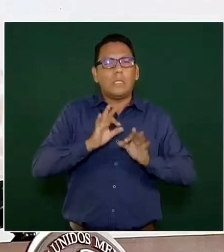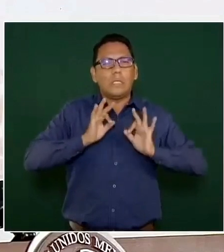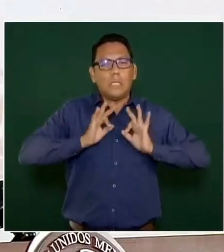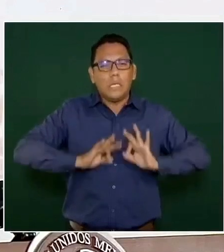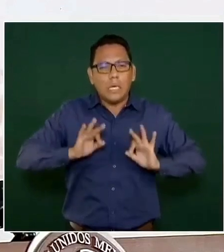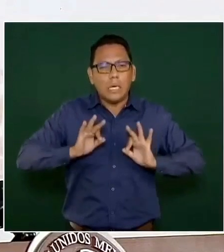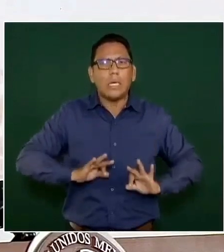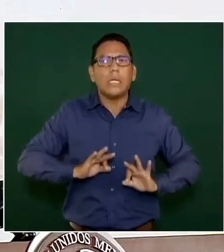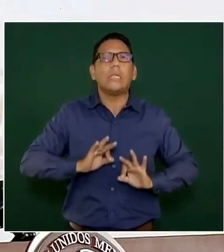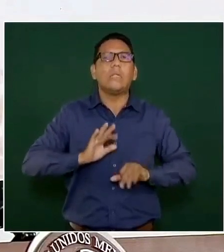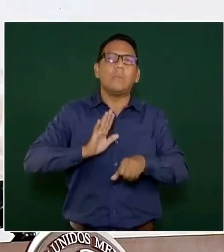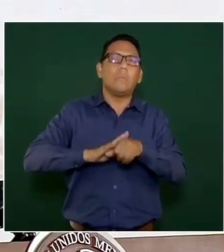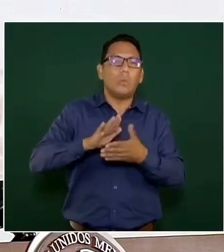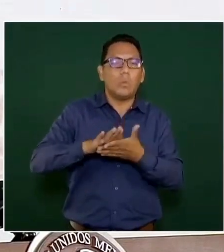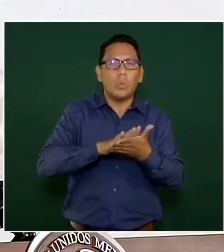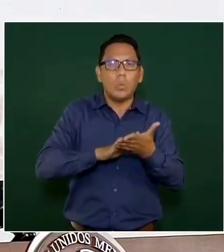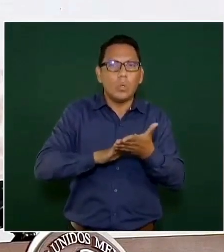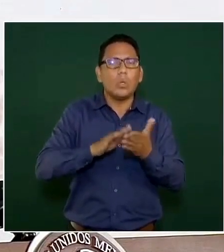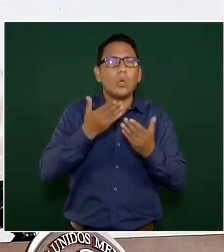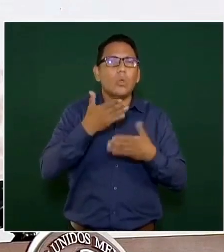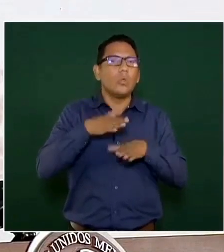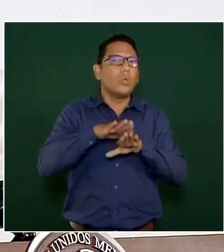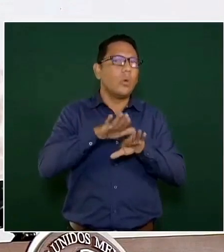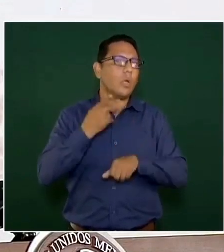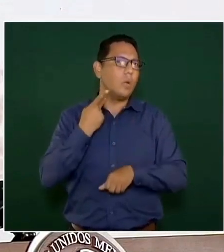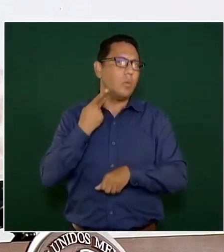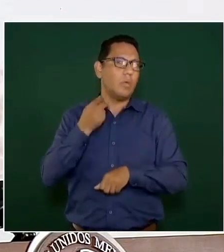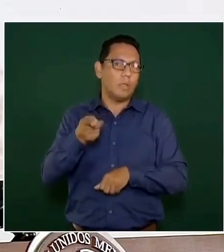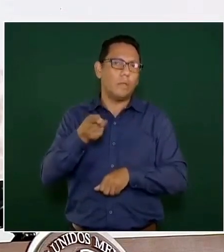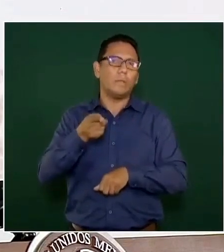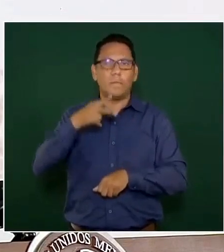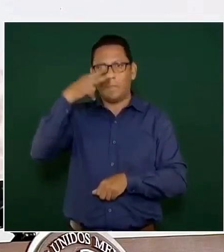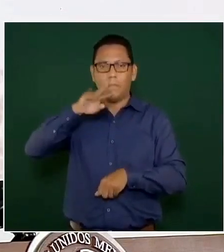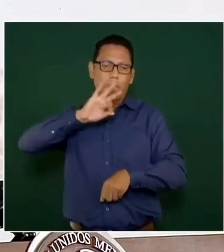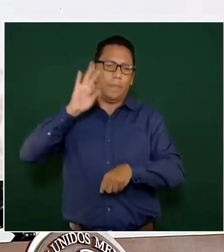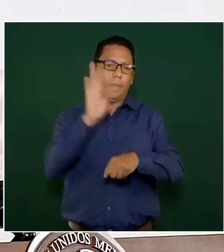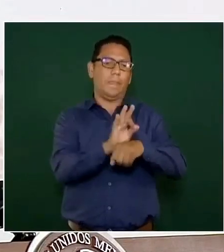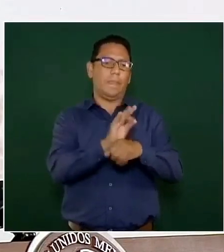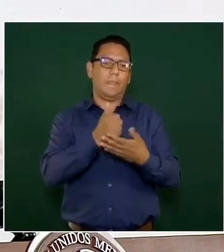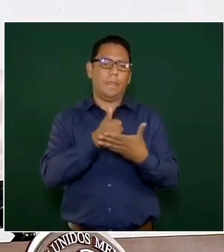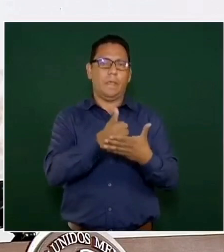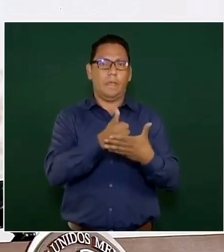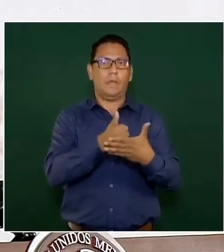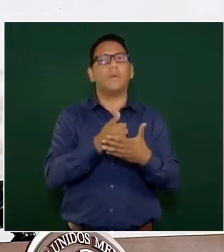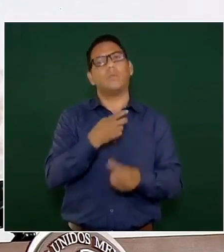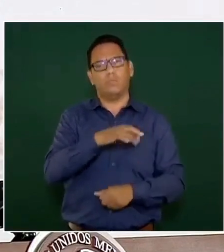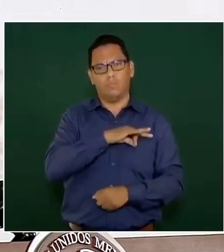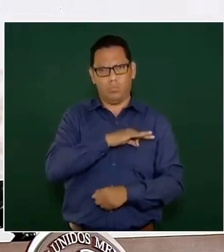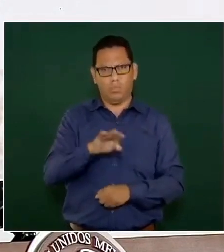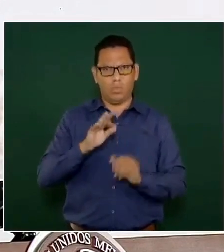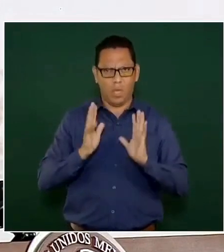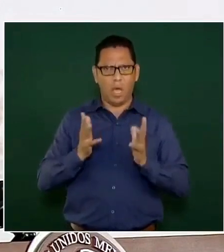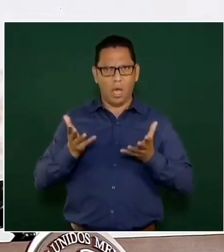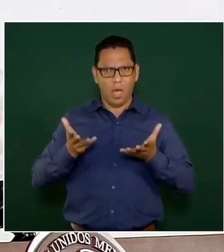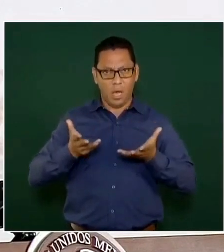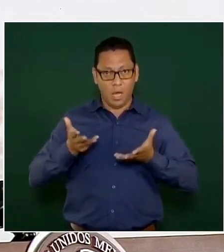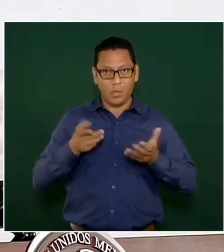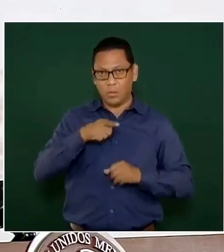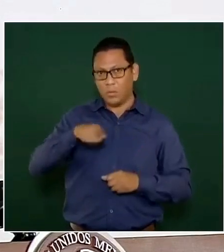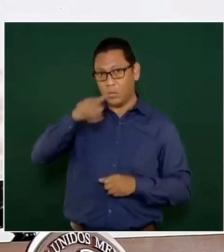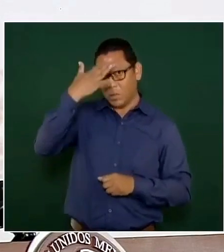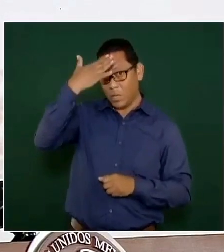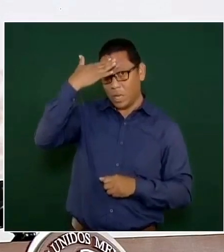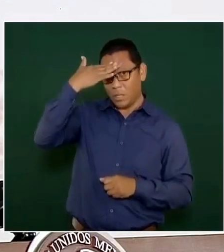más nobles de la política exterior mexicana. Y así lo pudimos hacer. Como ustedes